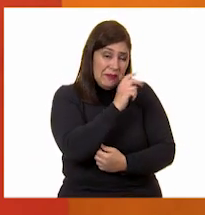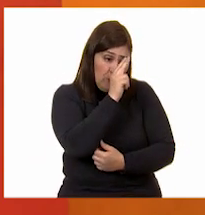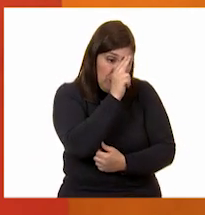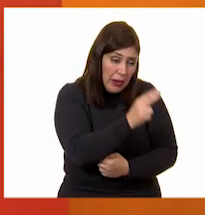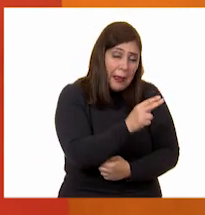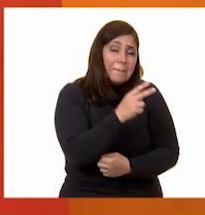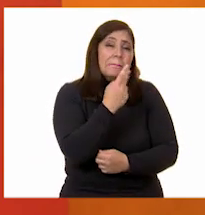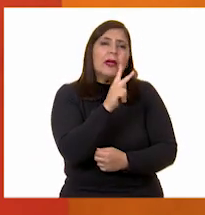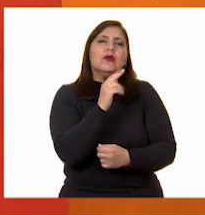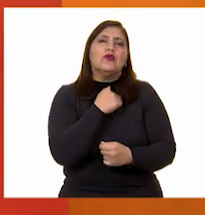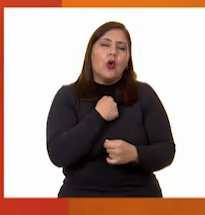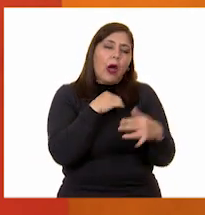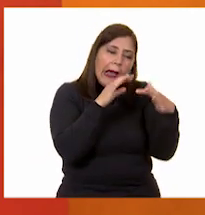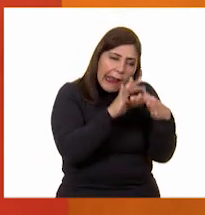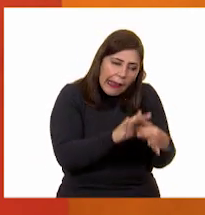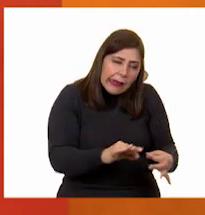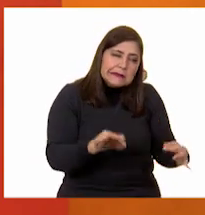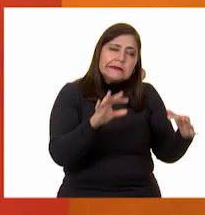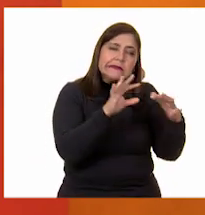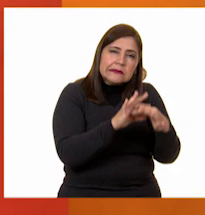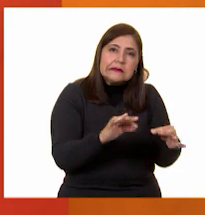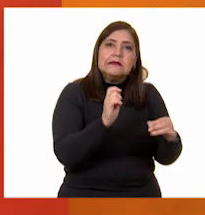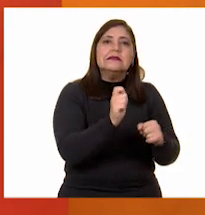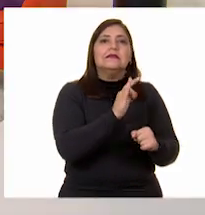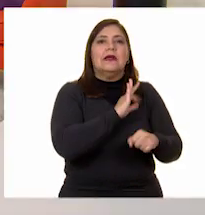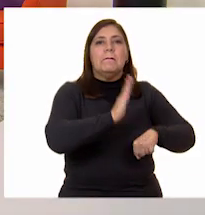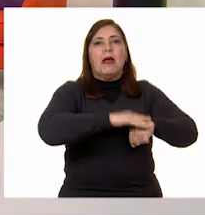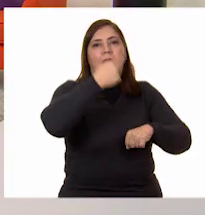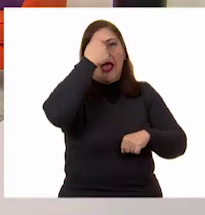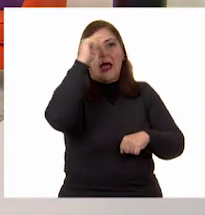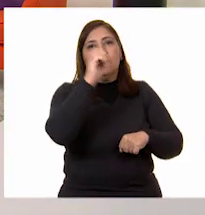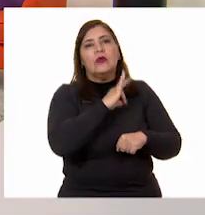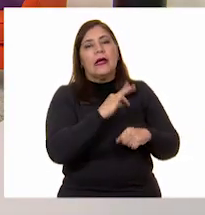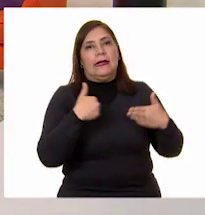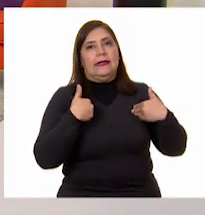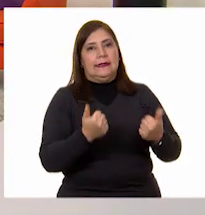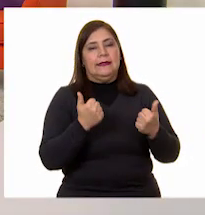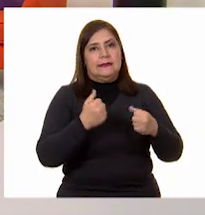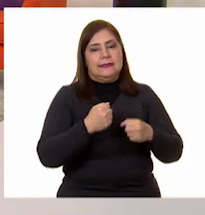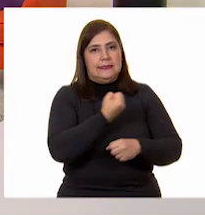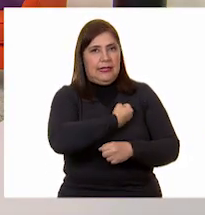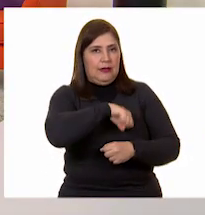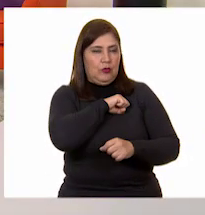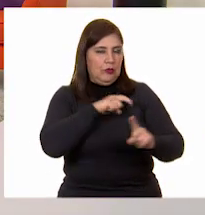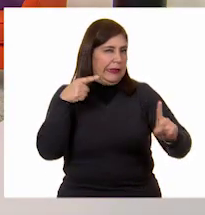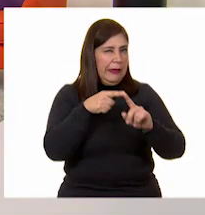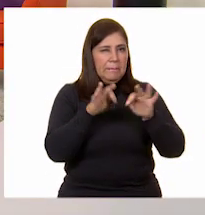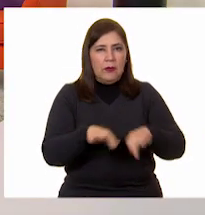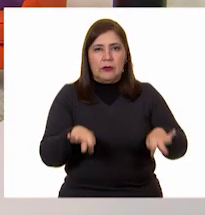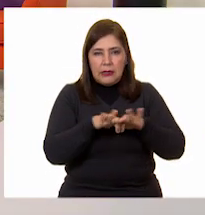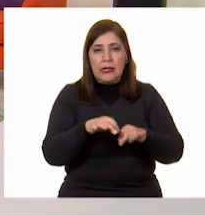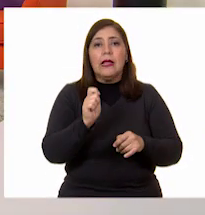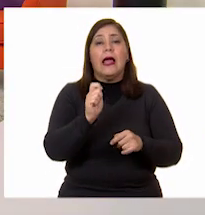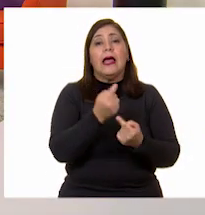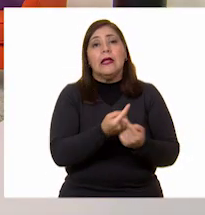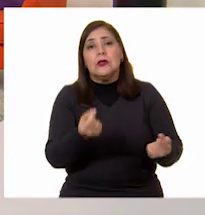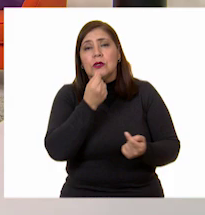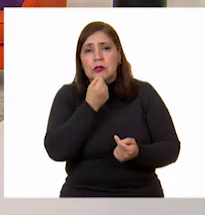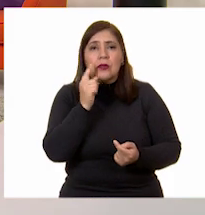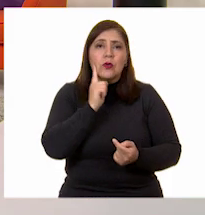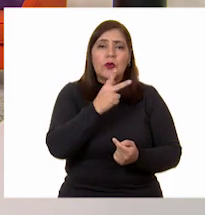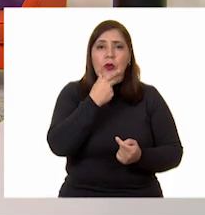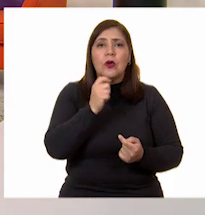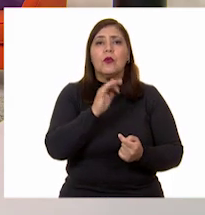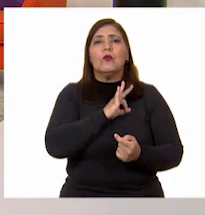ser claros que es para cuidar nuestra salud. Y para las niñas, niños y jóvenes con discapacidad motriz,